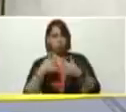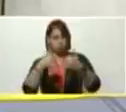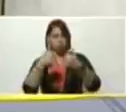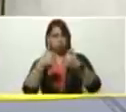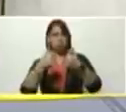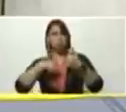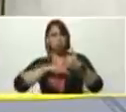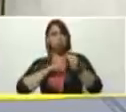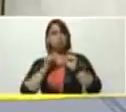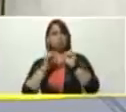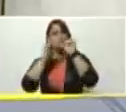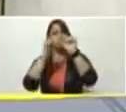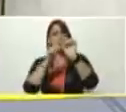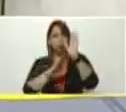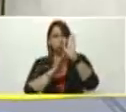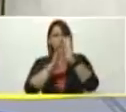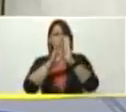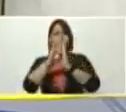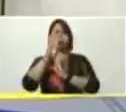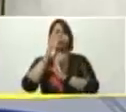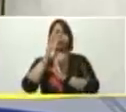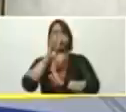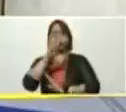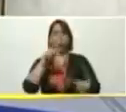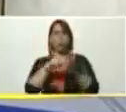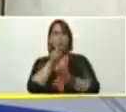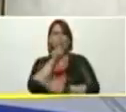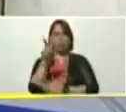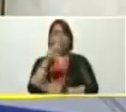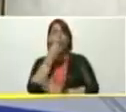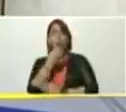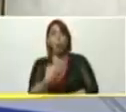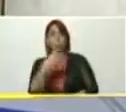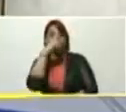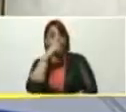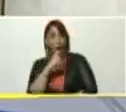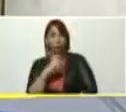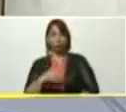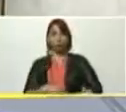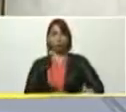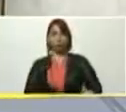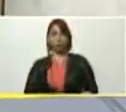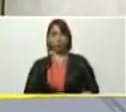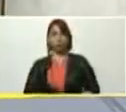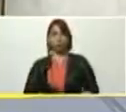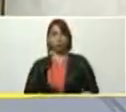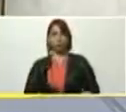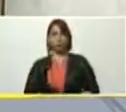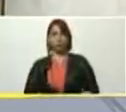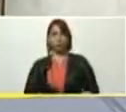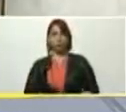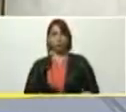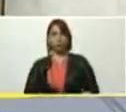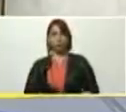Seguiríamos la senda de recuperación y el 2022 sería un buen año. La CEPAL dijo